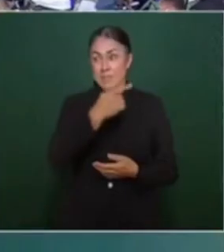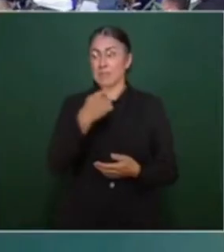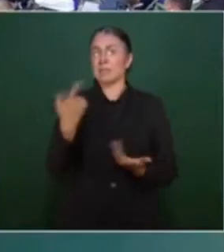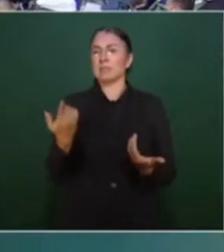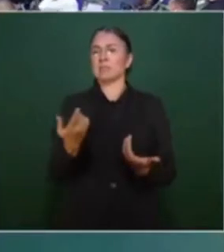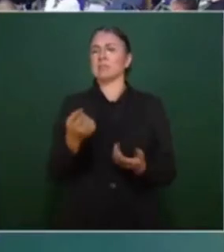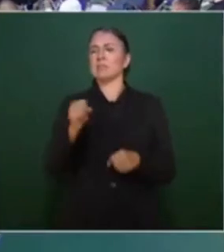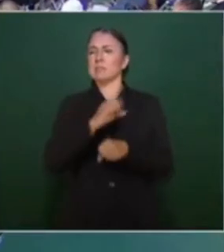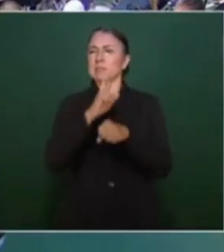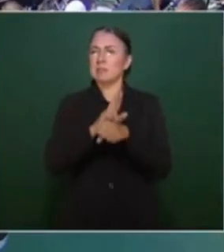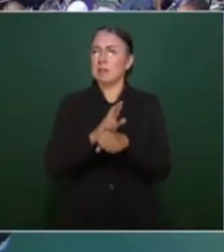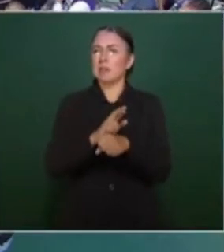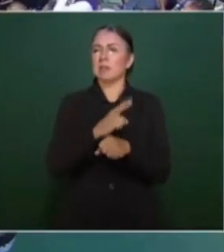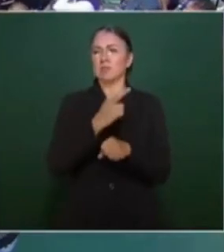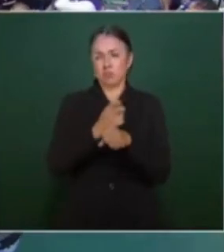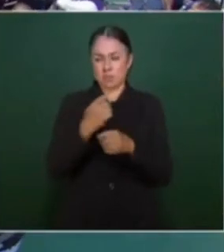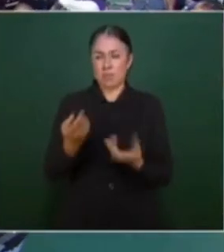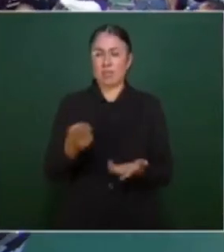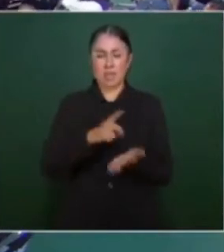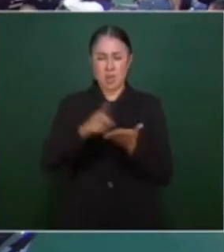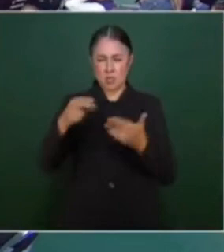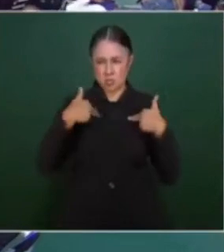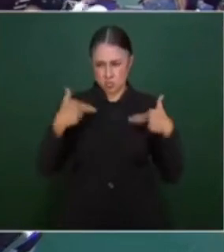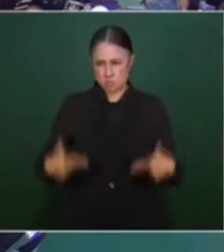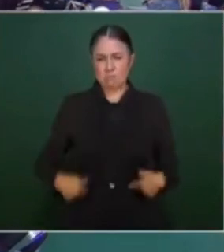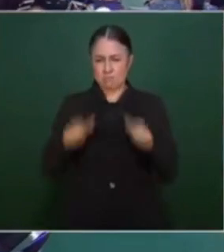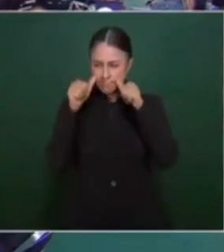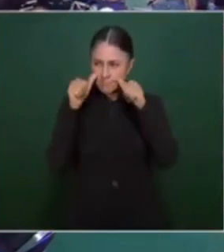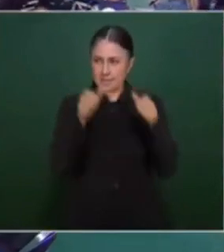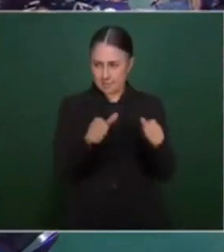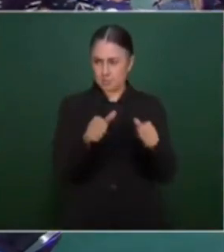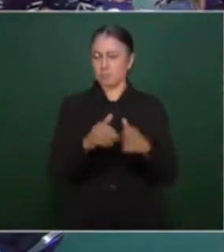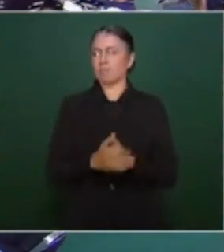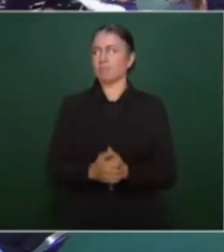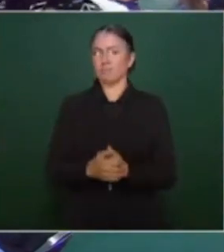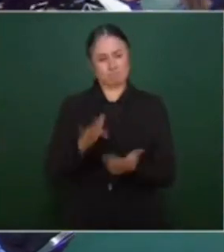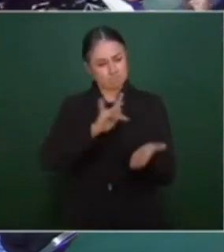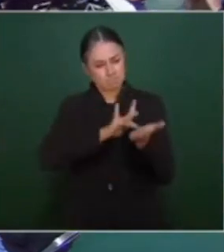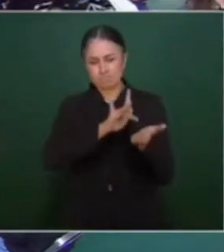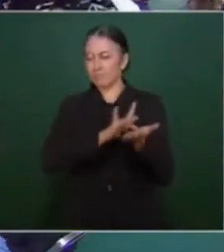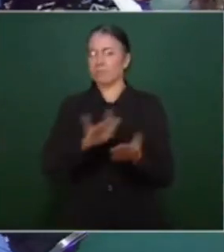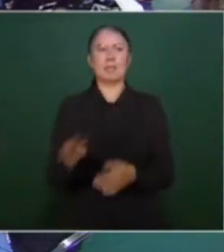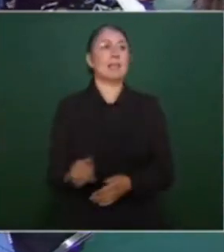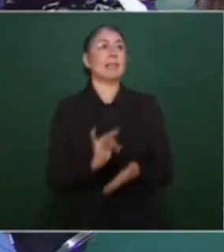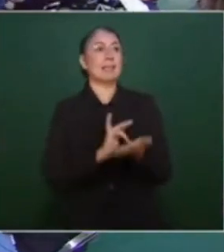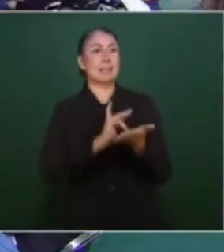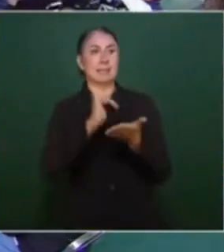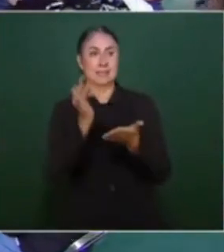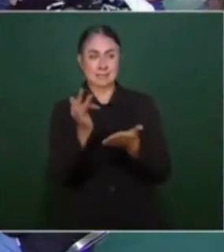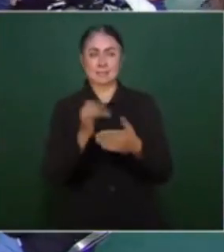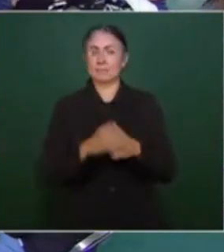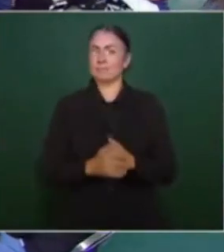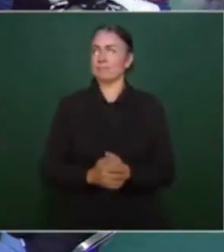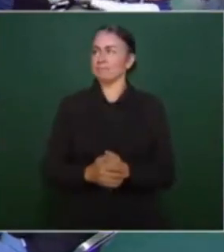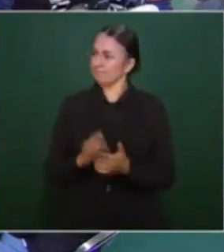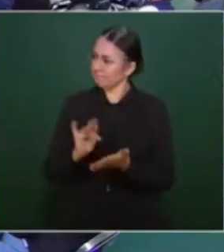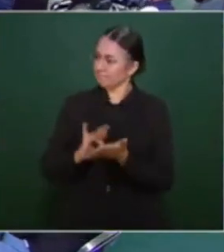Gobernación los va a atender para apoyarlos. Sí, gracias. Gracias, presidente. Ahora sí.